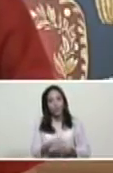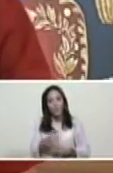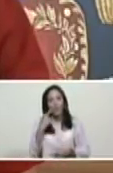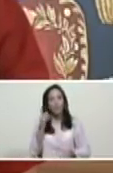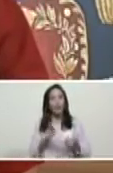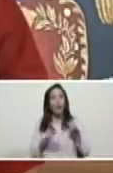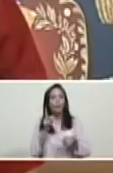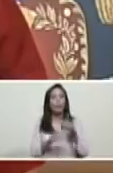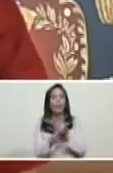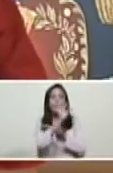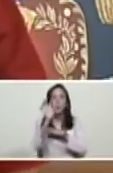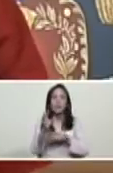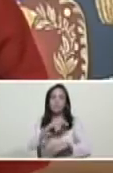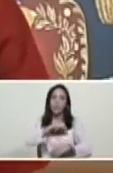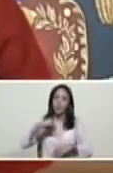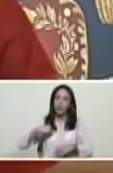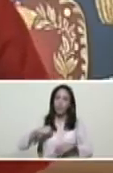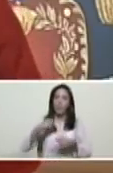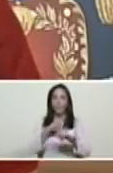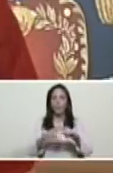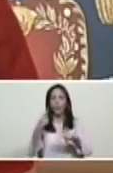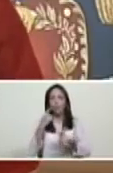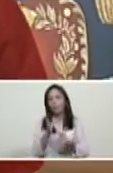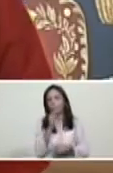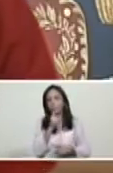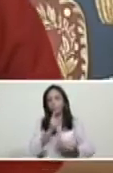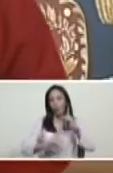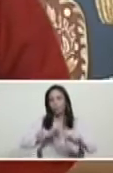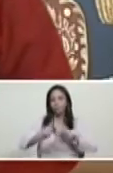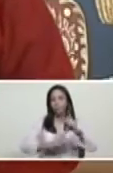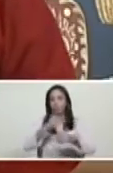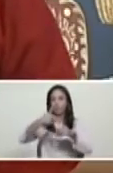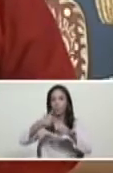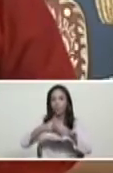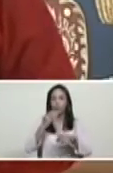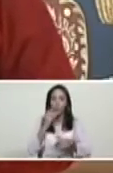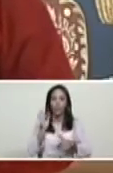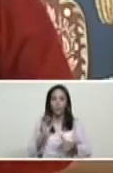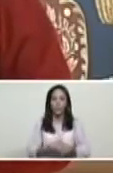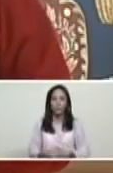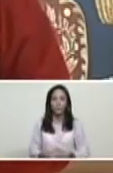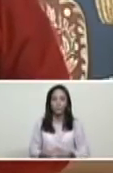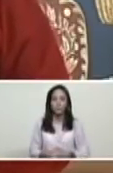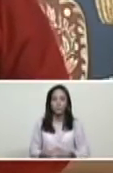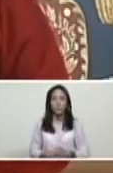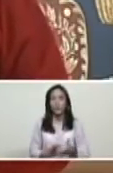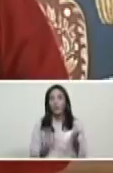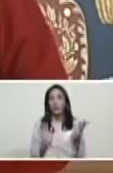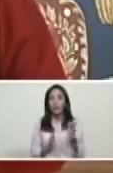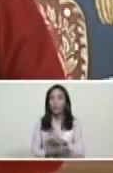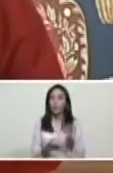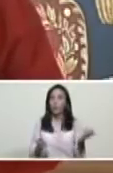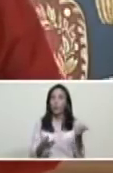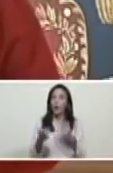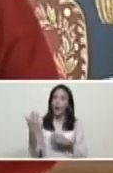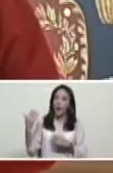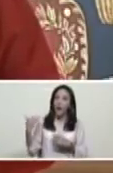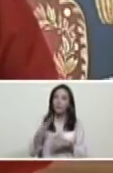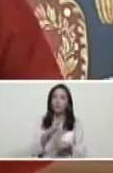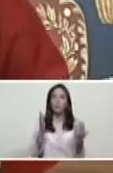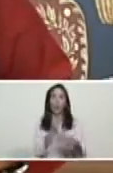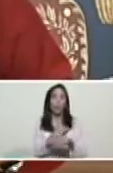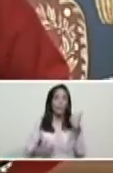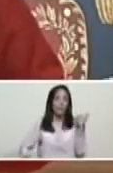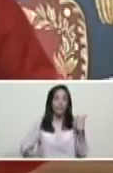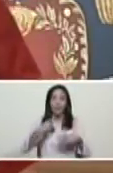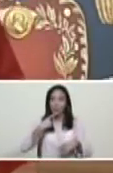no integrantes de la Organización de Países Exportadores de Petróleo. Este fue uno de los temas que hablamos con el presidente Vladimir Putin.